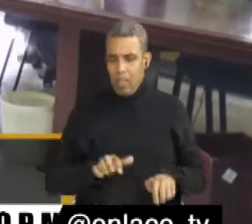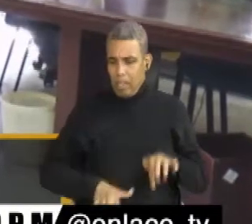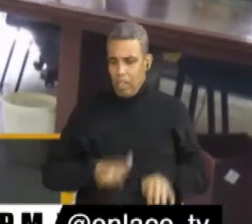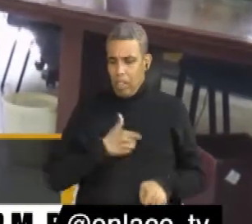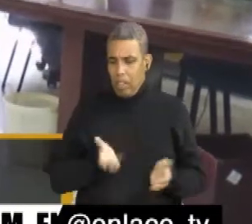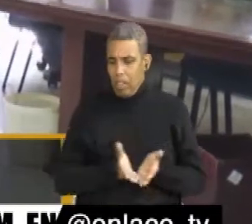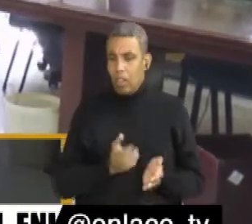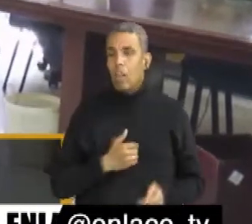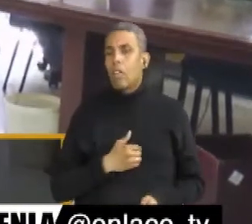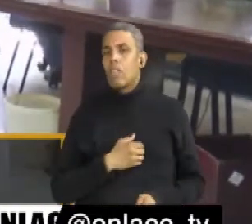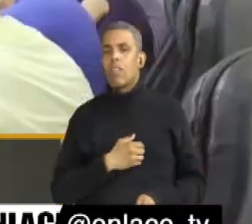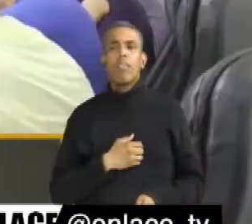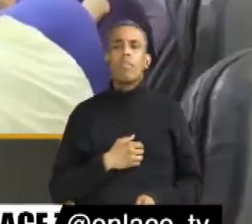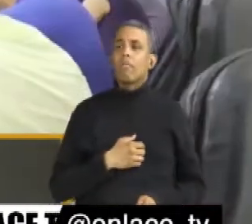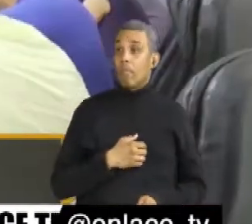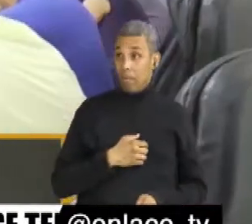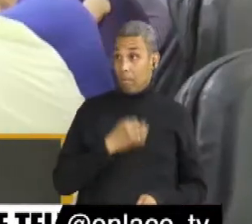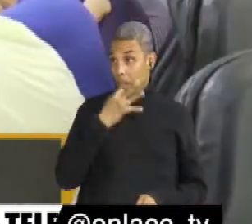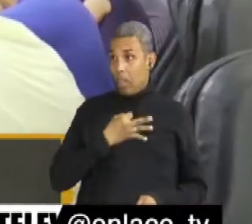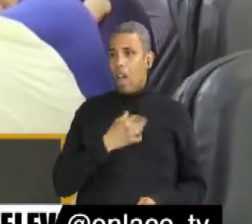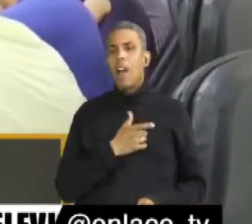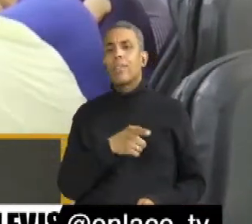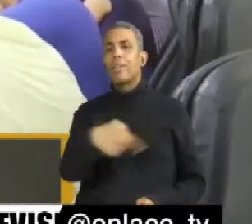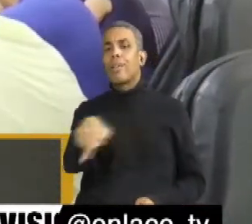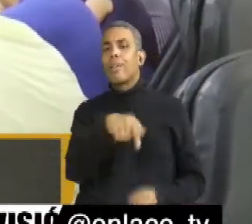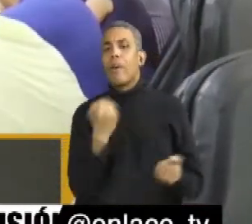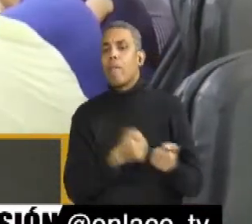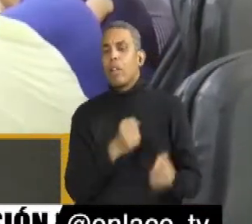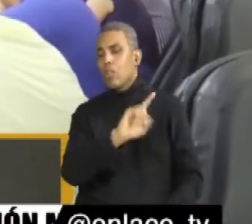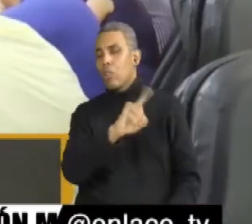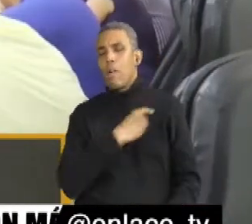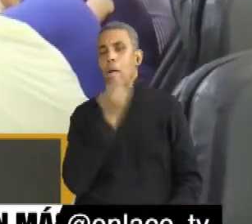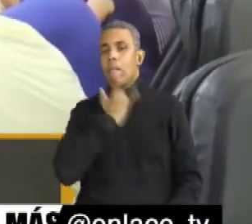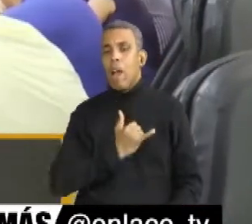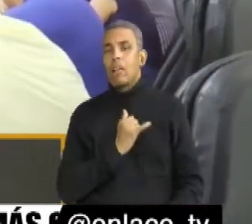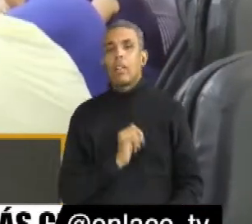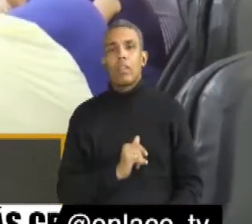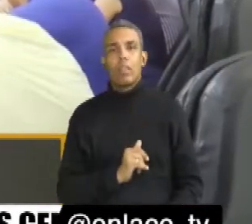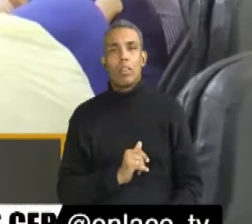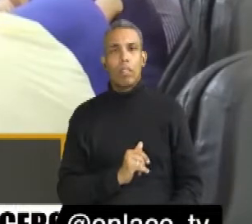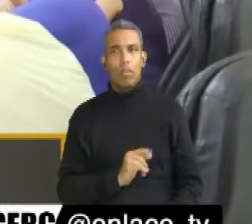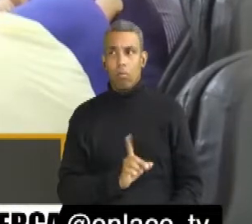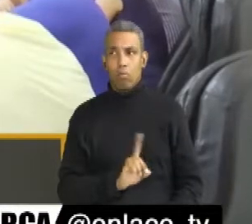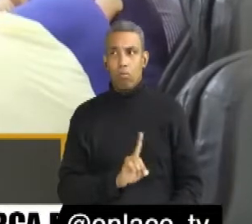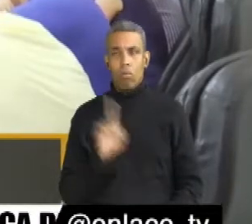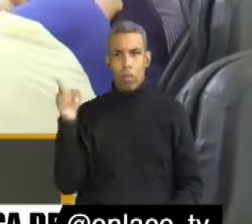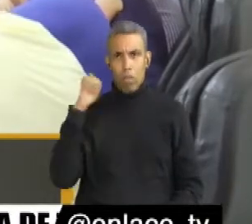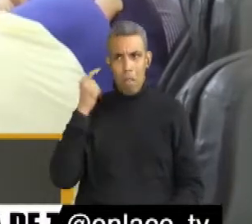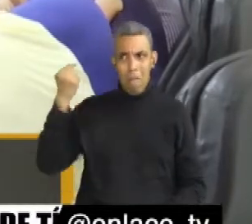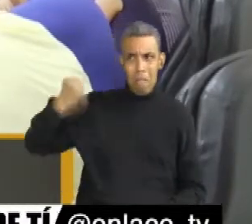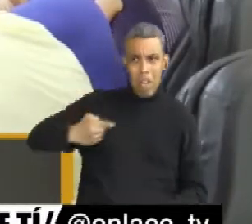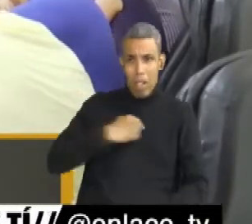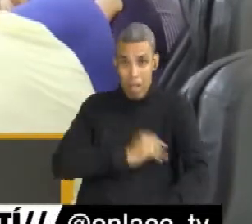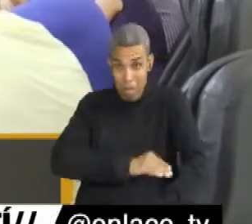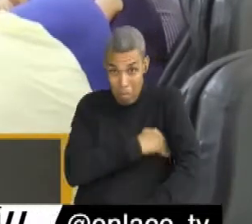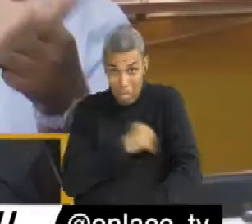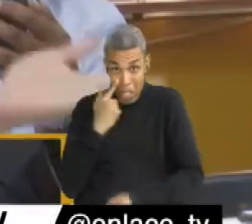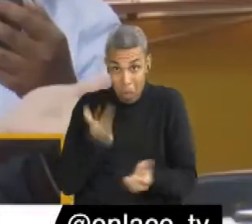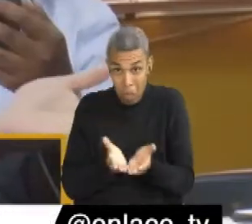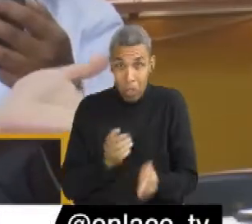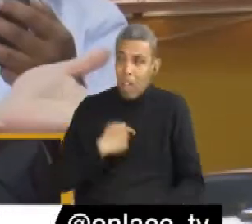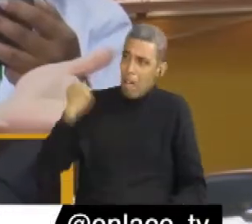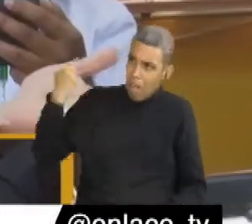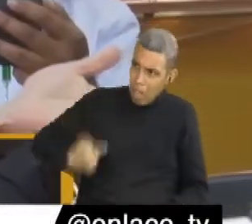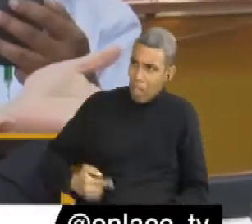territoriales y como secretarios de educación de todo el país no estamos de acuerdo con esa directiva. Una especie de solidaridad con el magisterio desde los entes